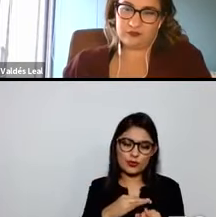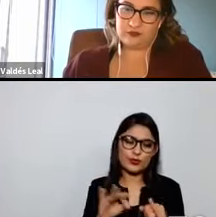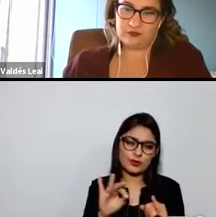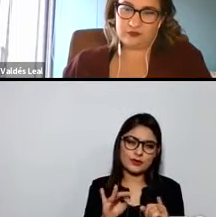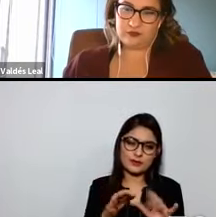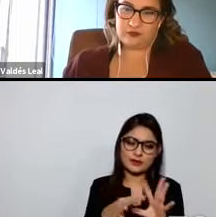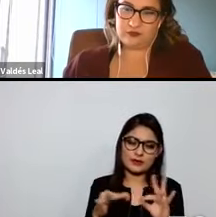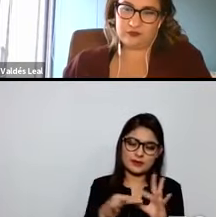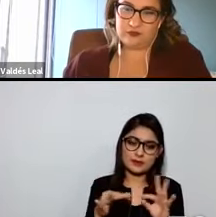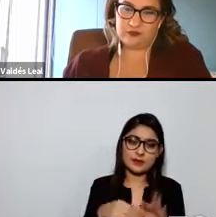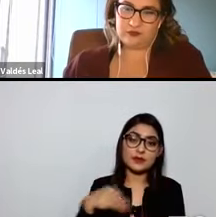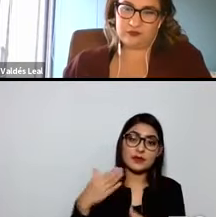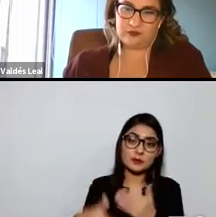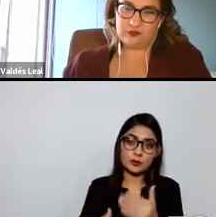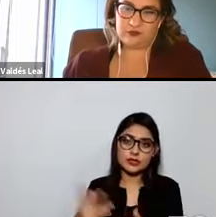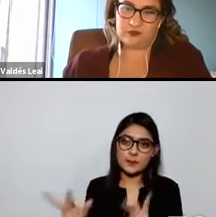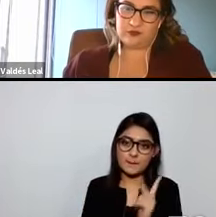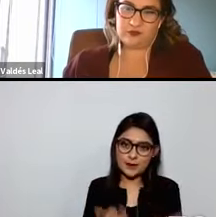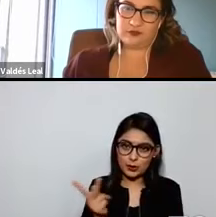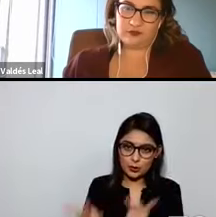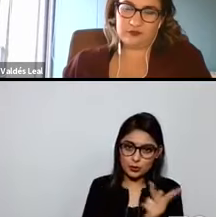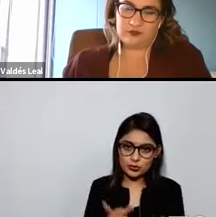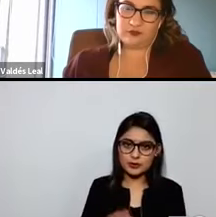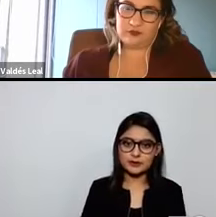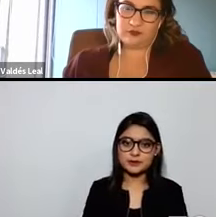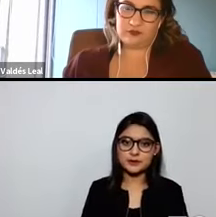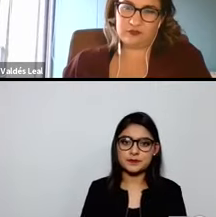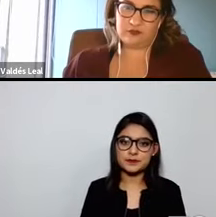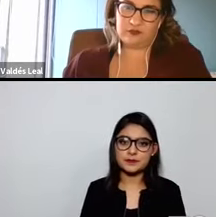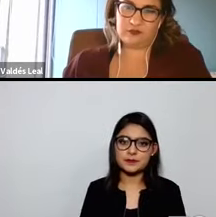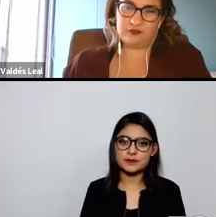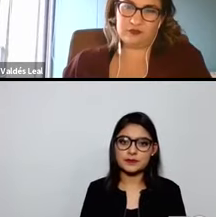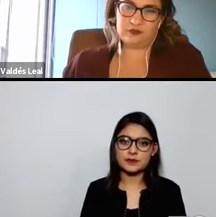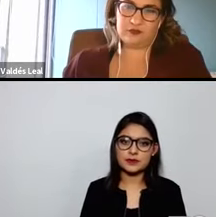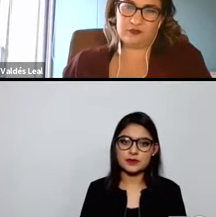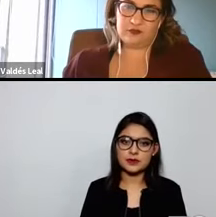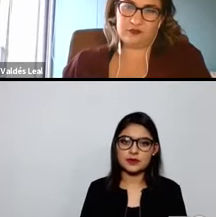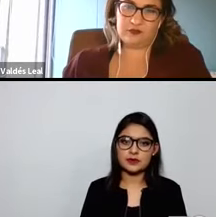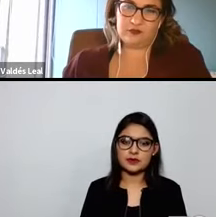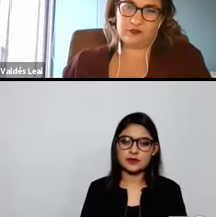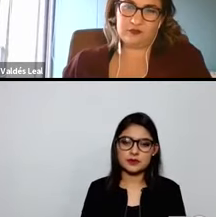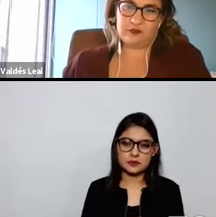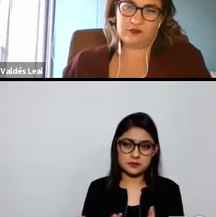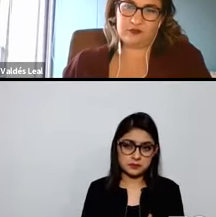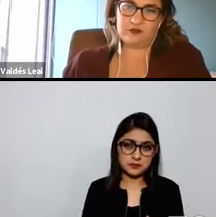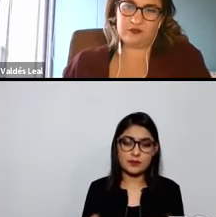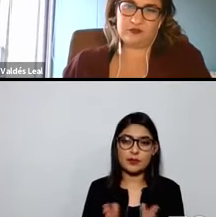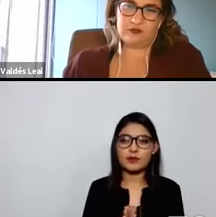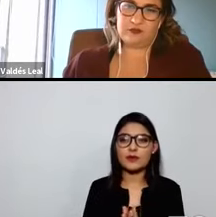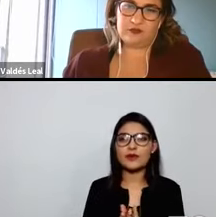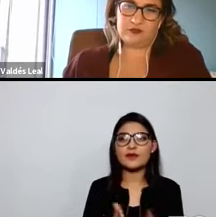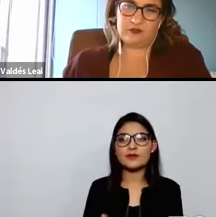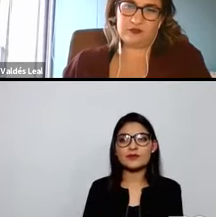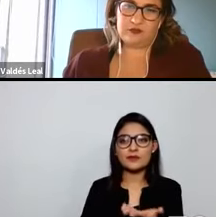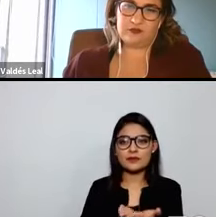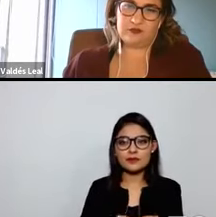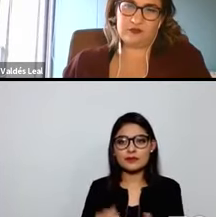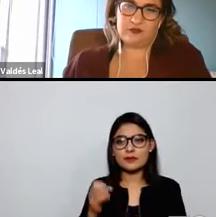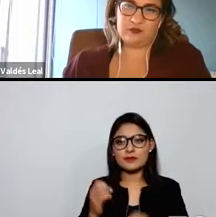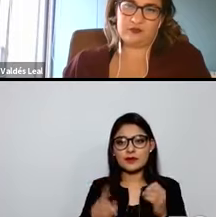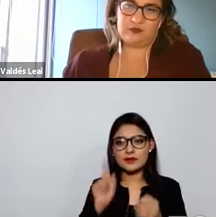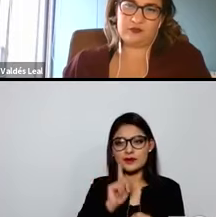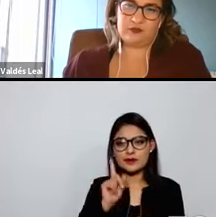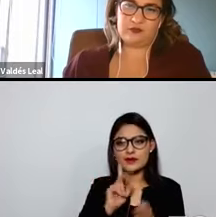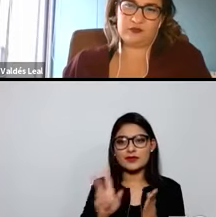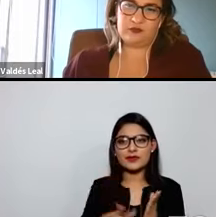de pasar a la sección de preguntas. Entonces, magistrada, también de nuevo